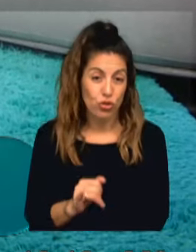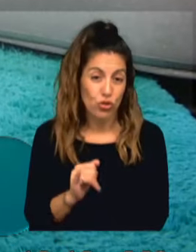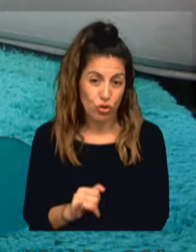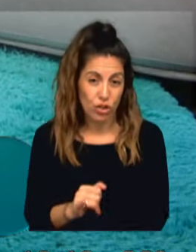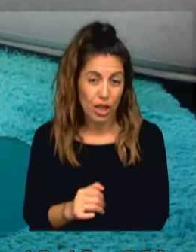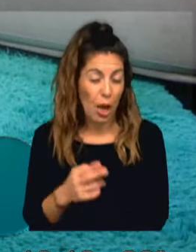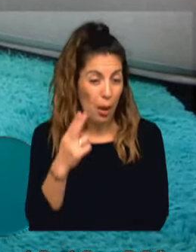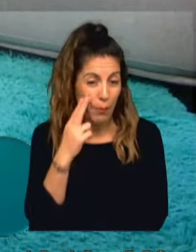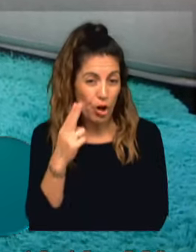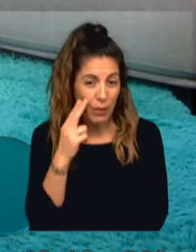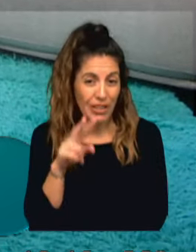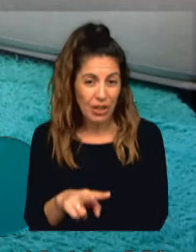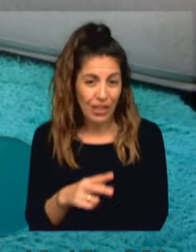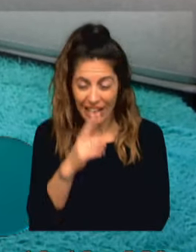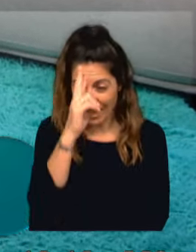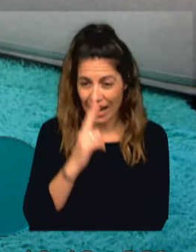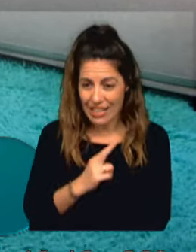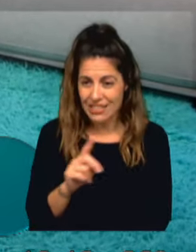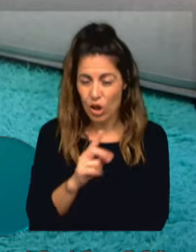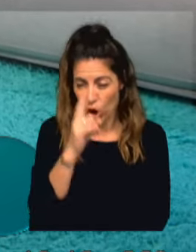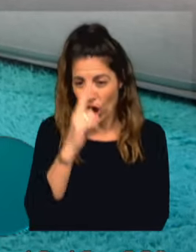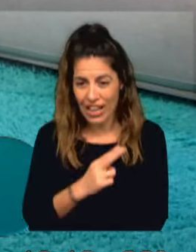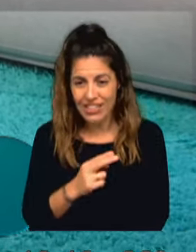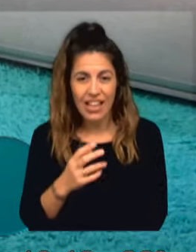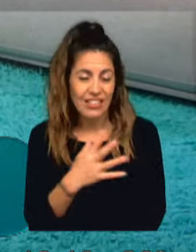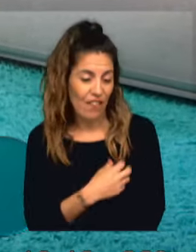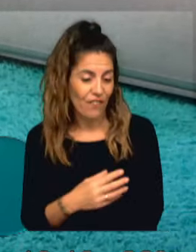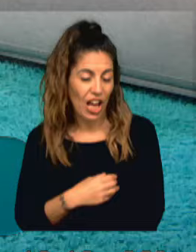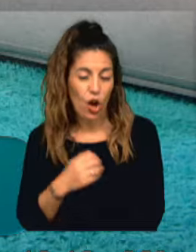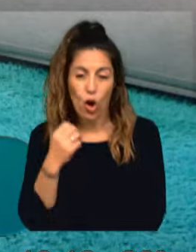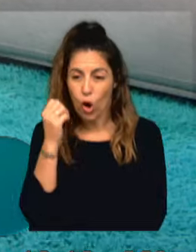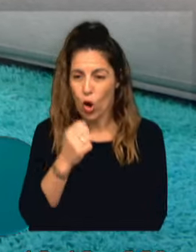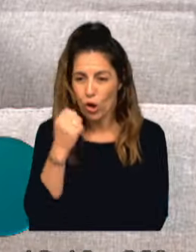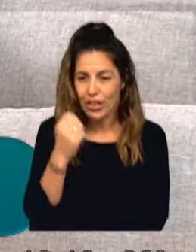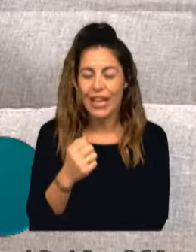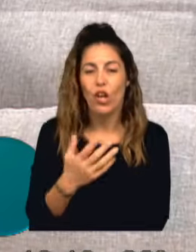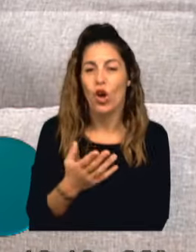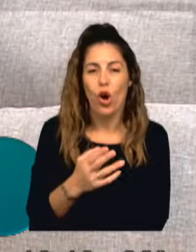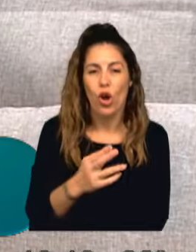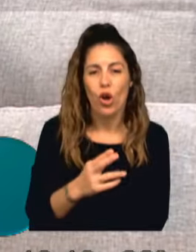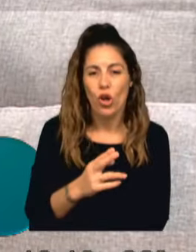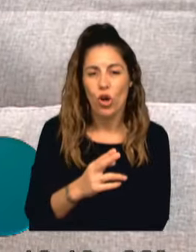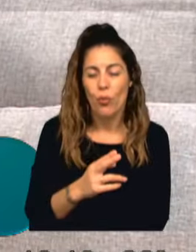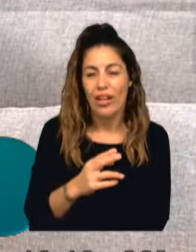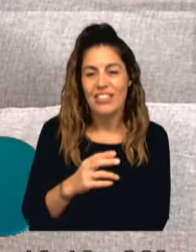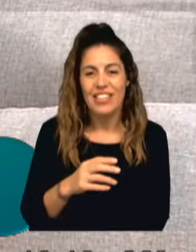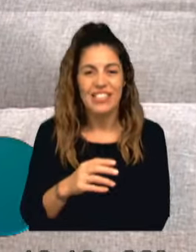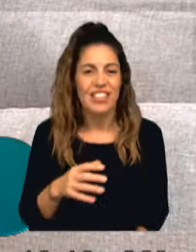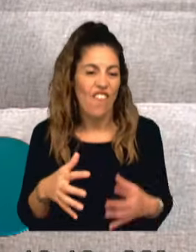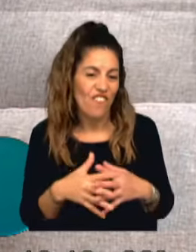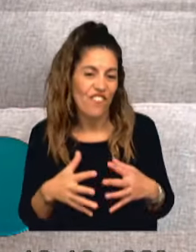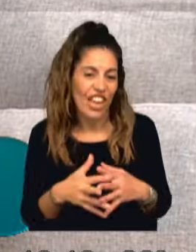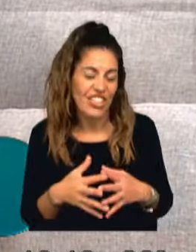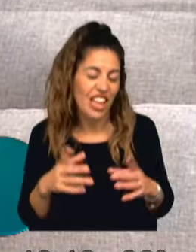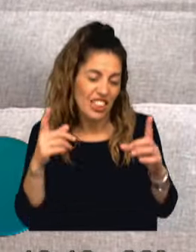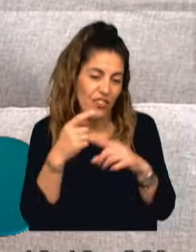problema ahí es que tenemos que ver si es de raza o no raza si es blanco o es negro en realidad Porque si es un perro yo que s un Un labrador V difícilmente se le pueden ver